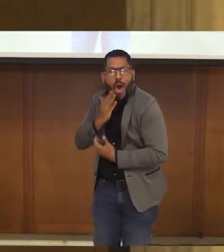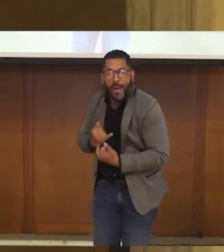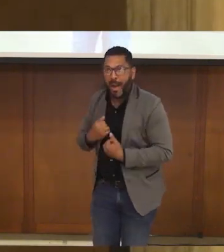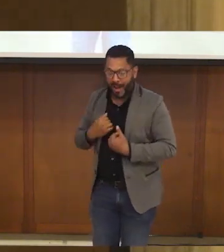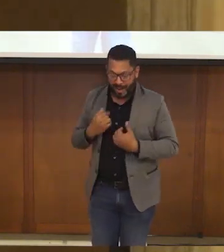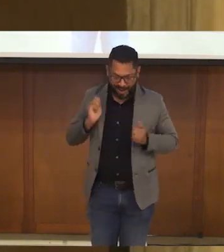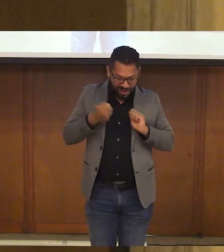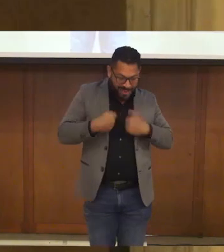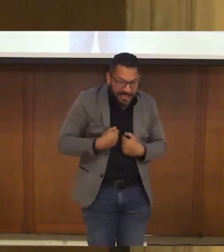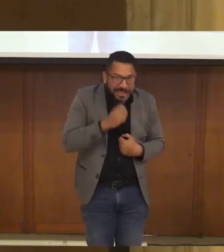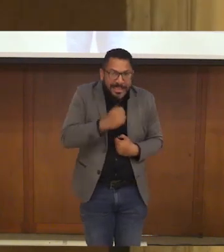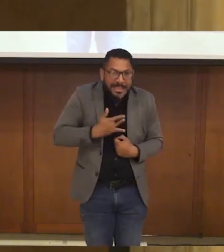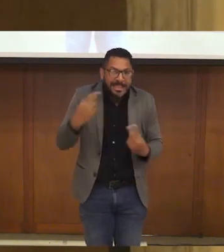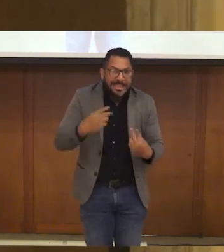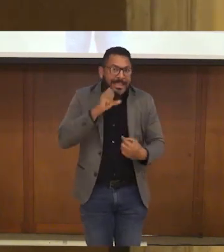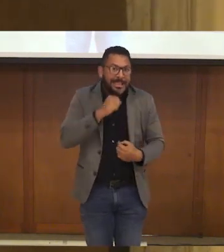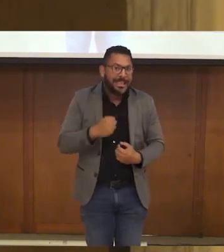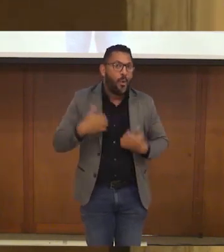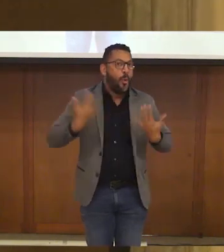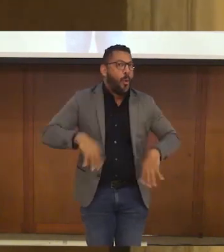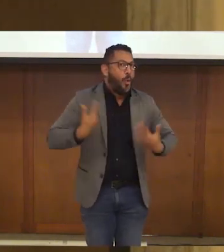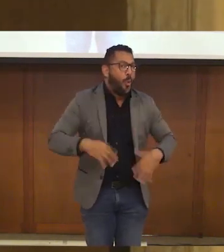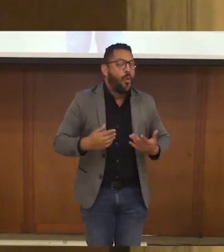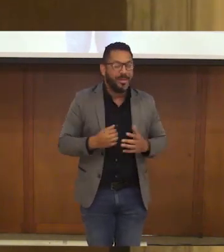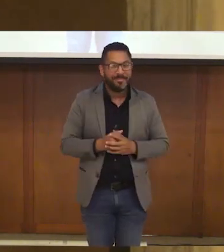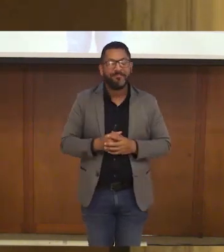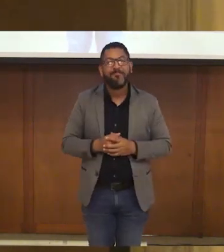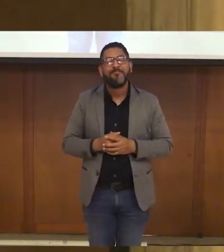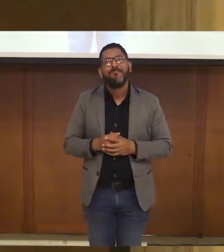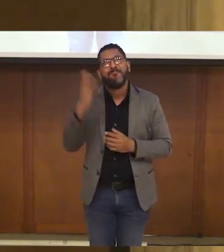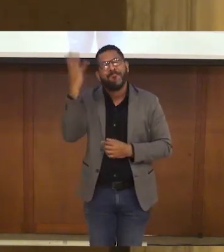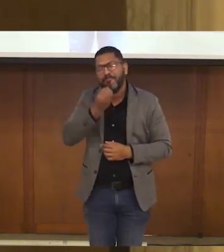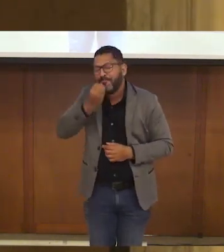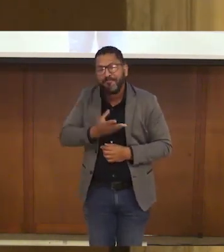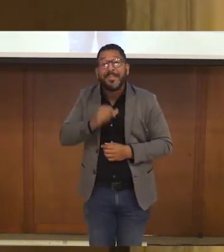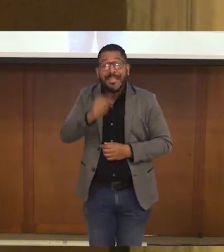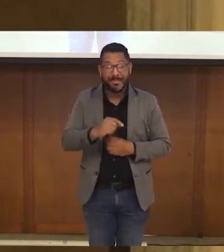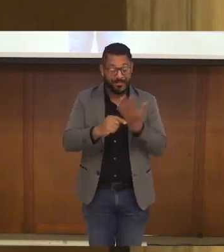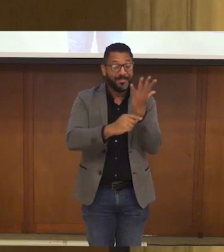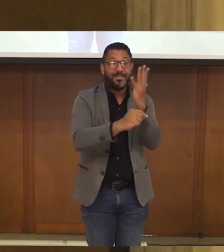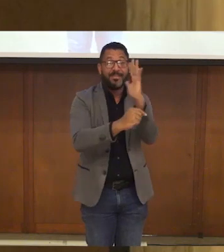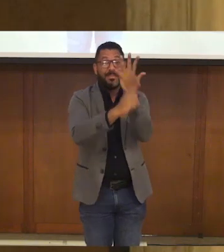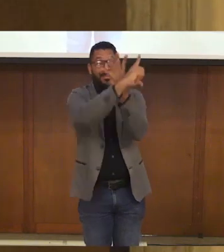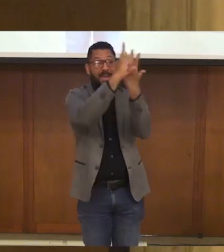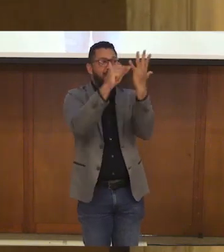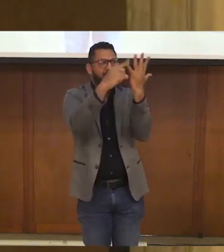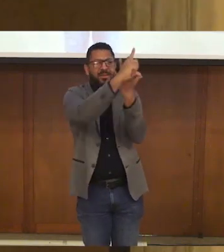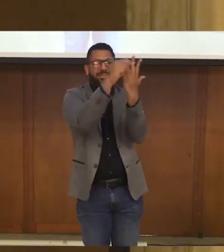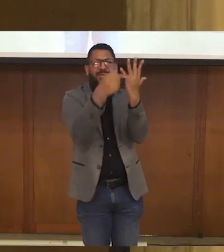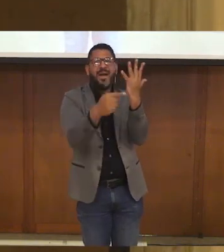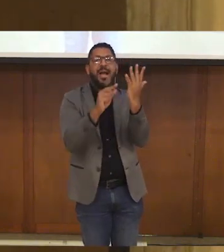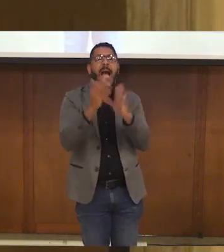un muchachito. Y yo, uy, Dios mío, ¿cuántos años han pasado? Pero era lindo porque La Luna en los Almendros era